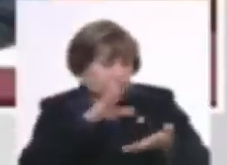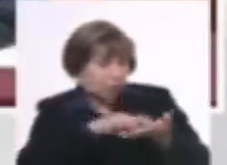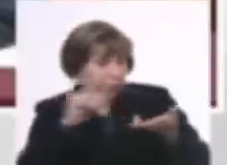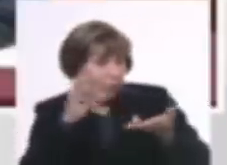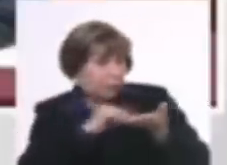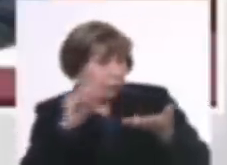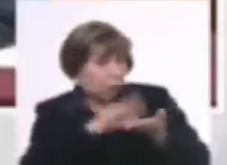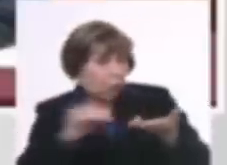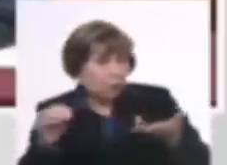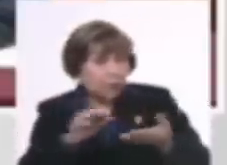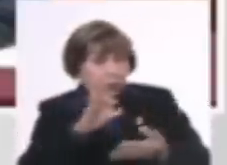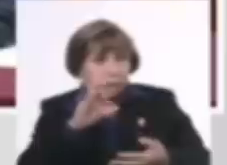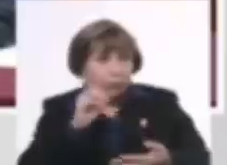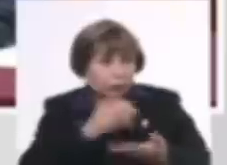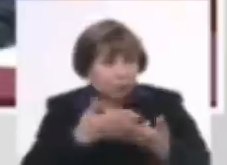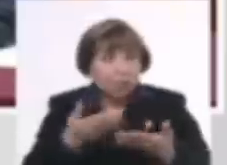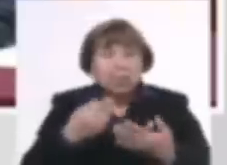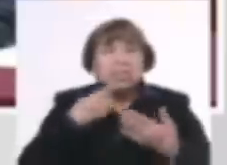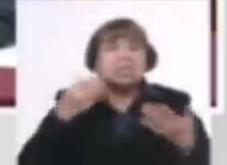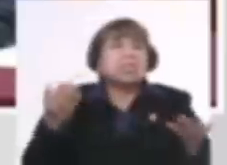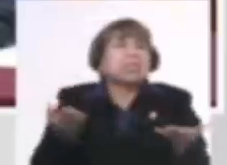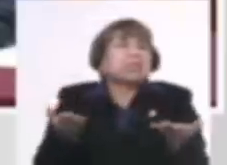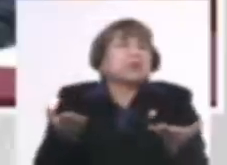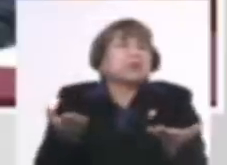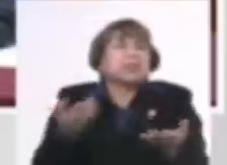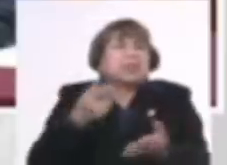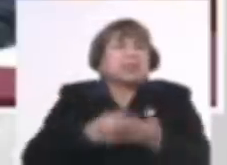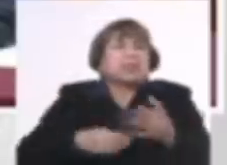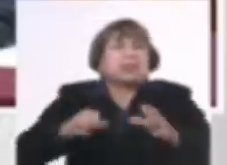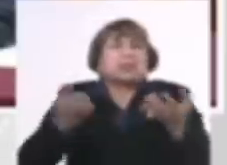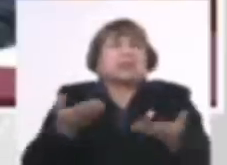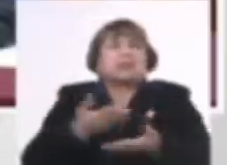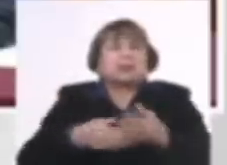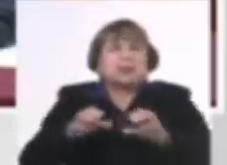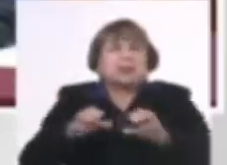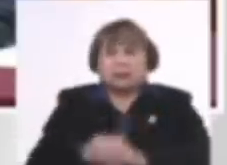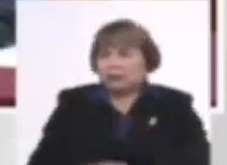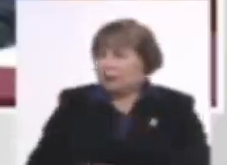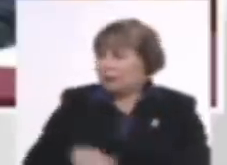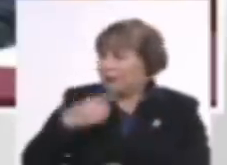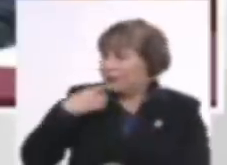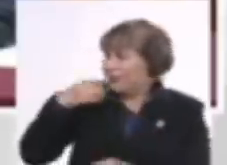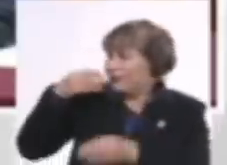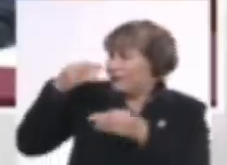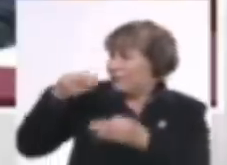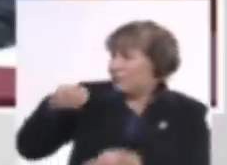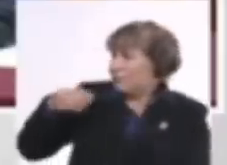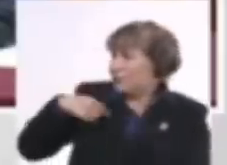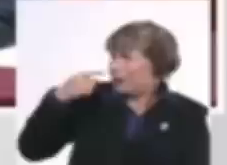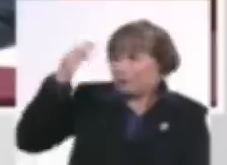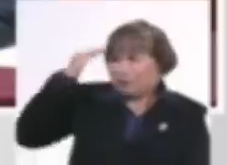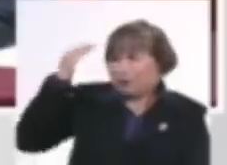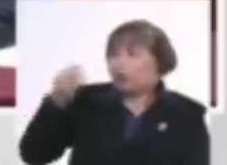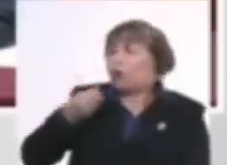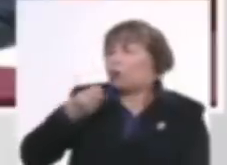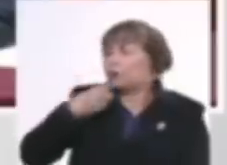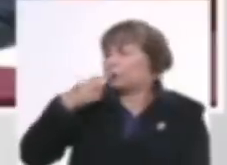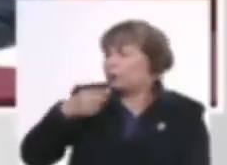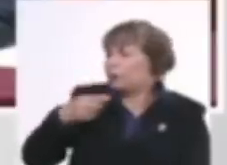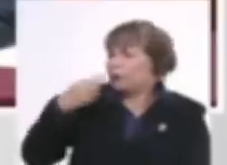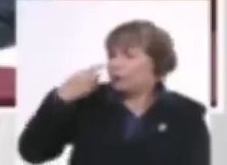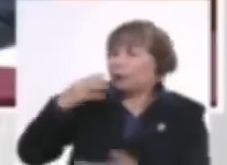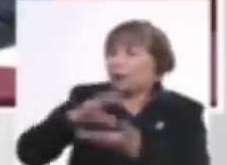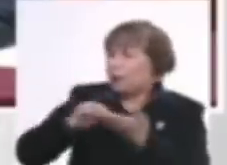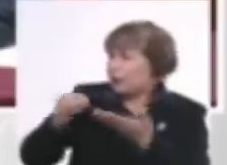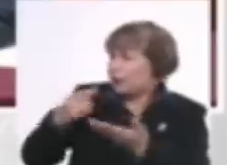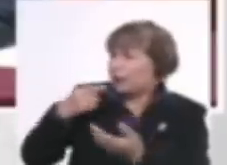fotocopias. Sí. ¿Y ella dónde, qué es lo que hacía, qué es lo que estaba haciendo? La verdad desconozco. ¿Pero cómo así que usted va